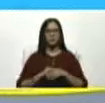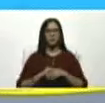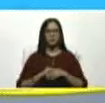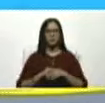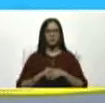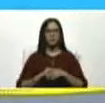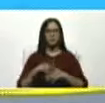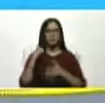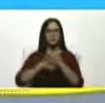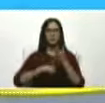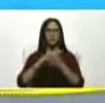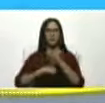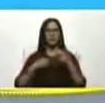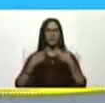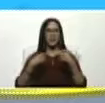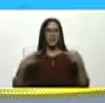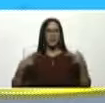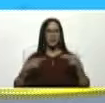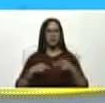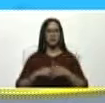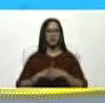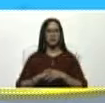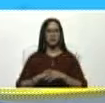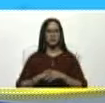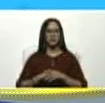en la batalla de las redes.